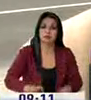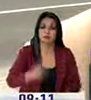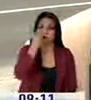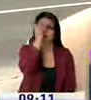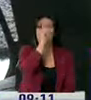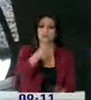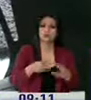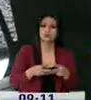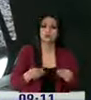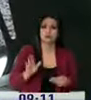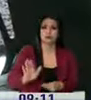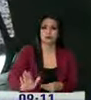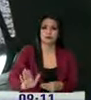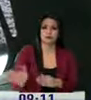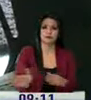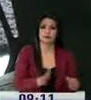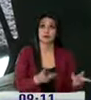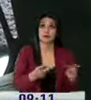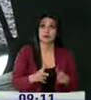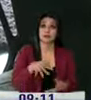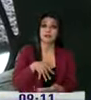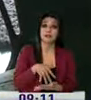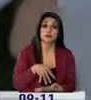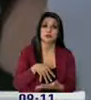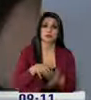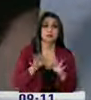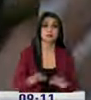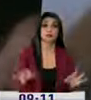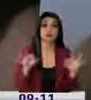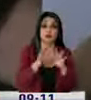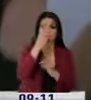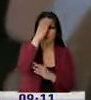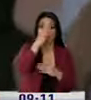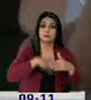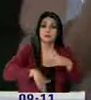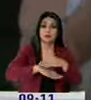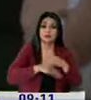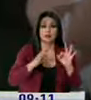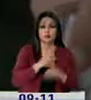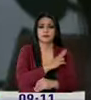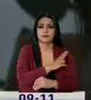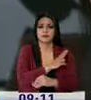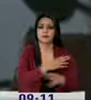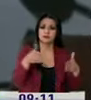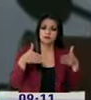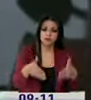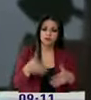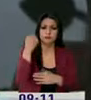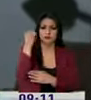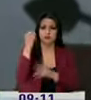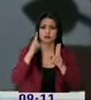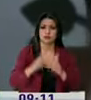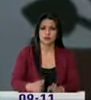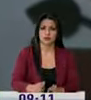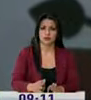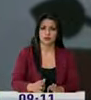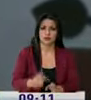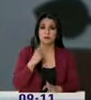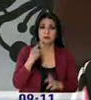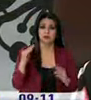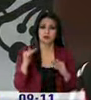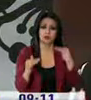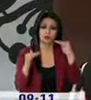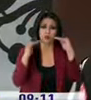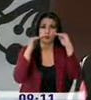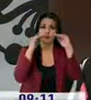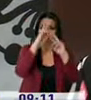resolverá lo que corresponda. Y en el ámbito académico, se garantiza una educación básica y superior con enfoques en derechos humanos para evitar la